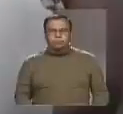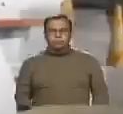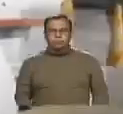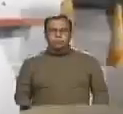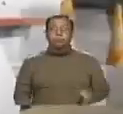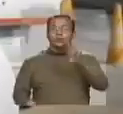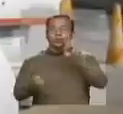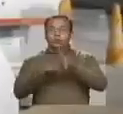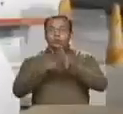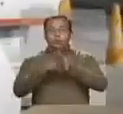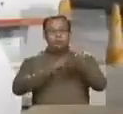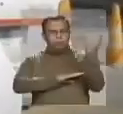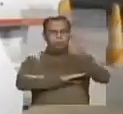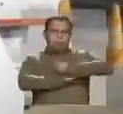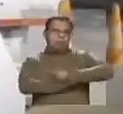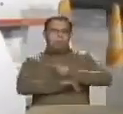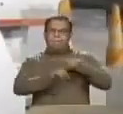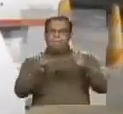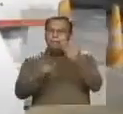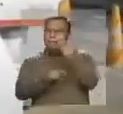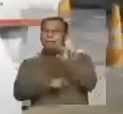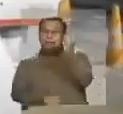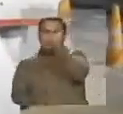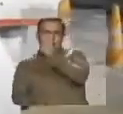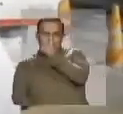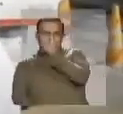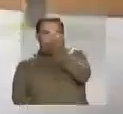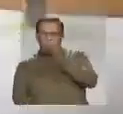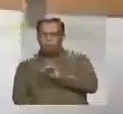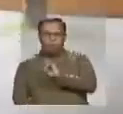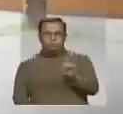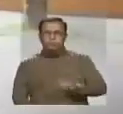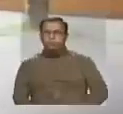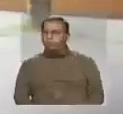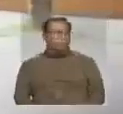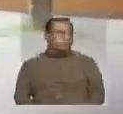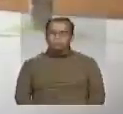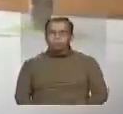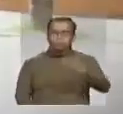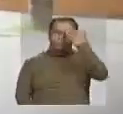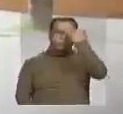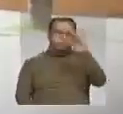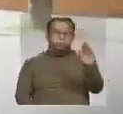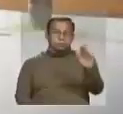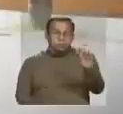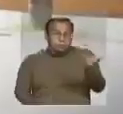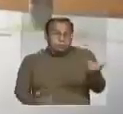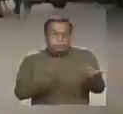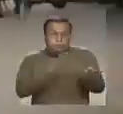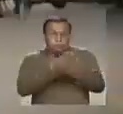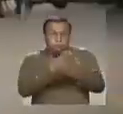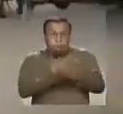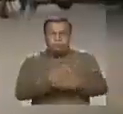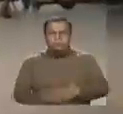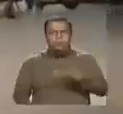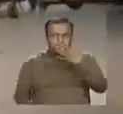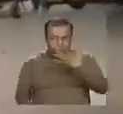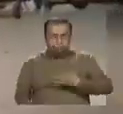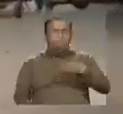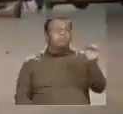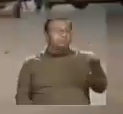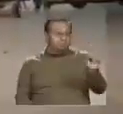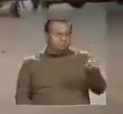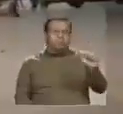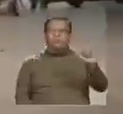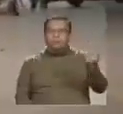Conocía el Día de la Afrocolombianidad, pero no el Día de la Mujer Afrocolombiana como tal. La verdad no lo sabía. Ahorita me entero por ti. Sí lo